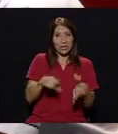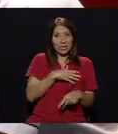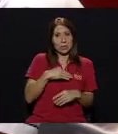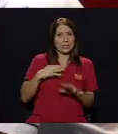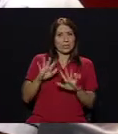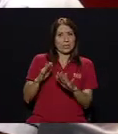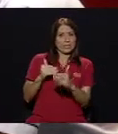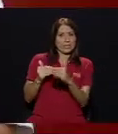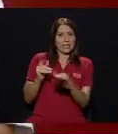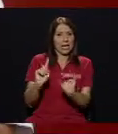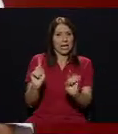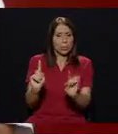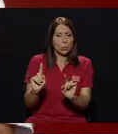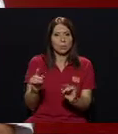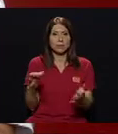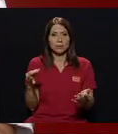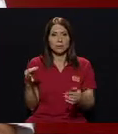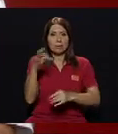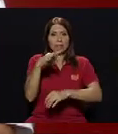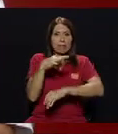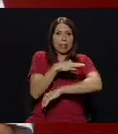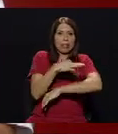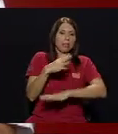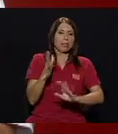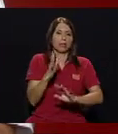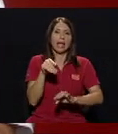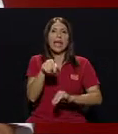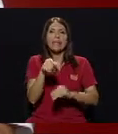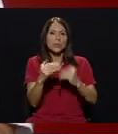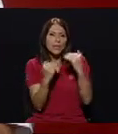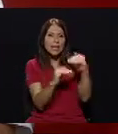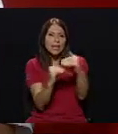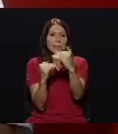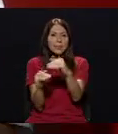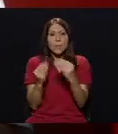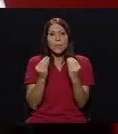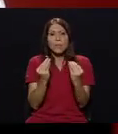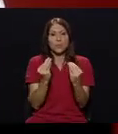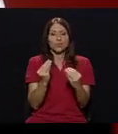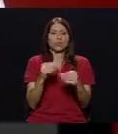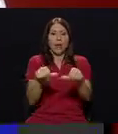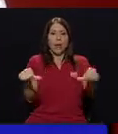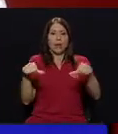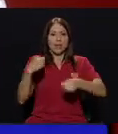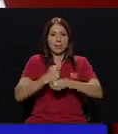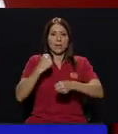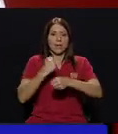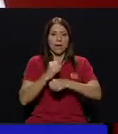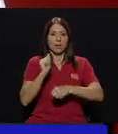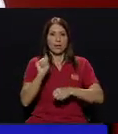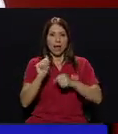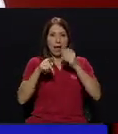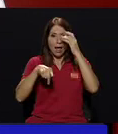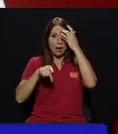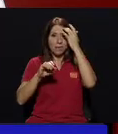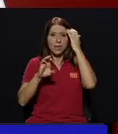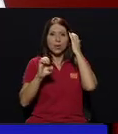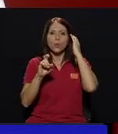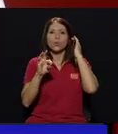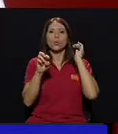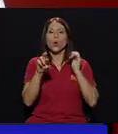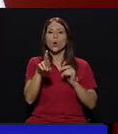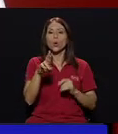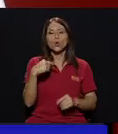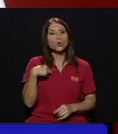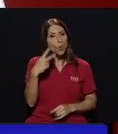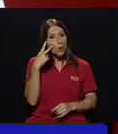gusta tener abejas cerca, ¿verdad? Entonces eso limita mucho los sectores en los cuales los apicultores pueden ir trabajando. Por